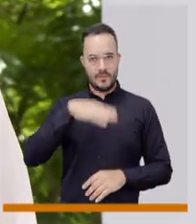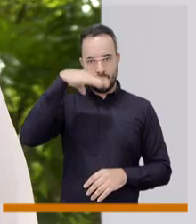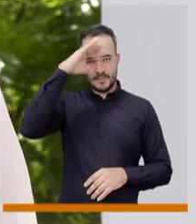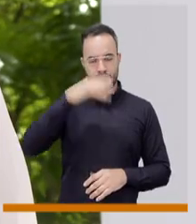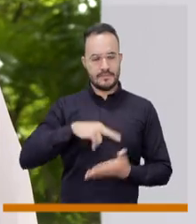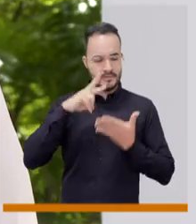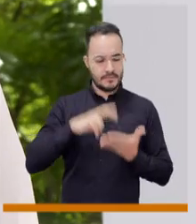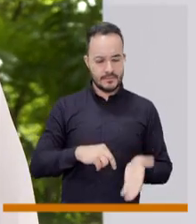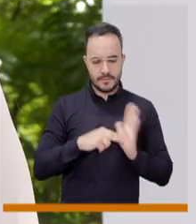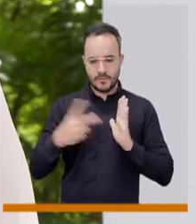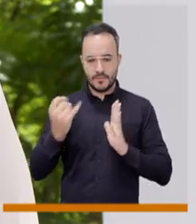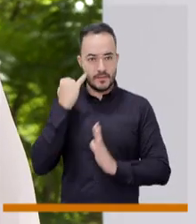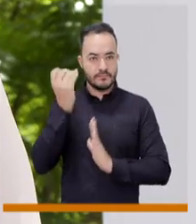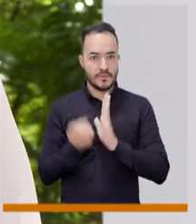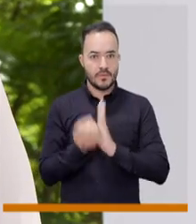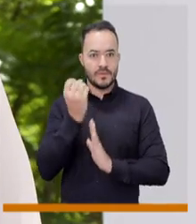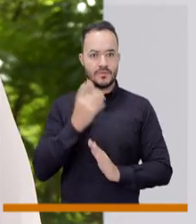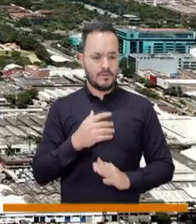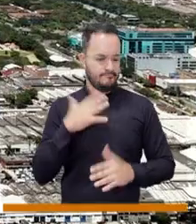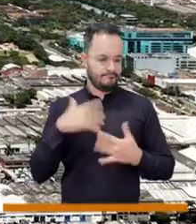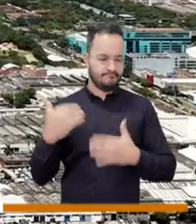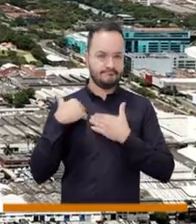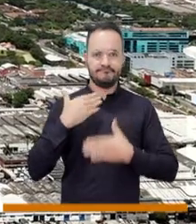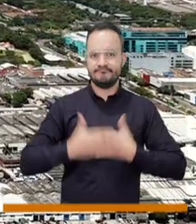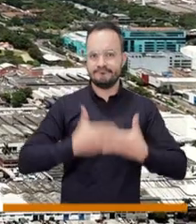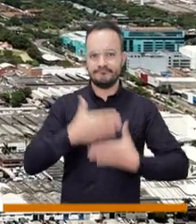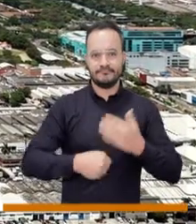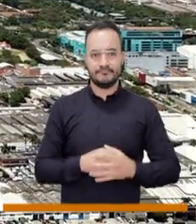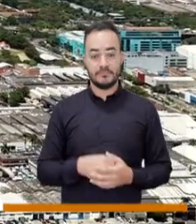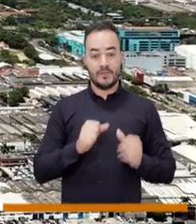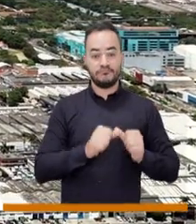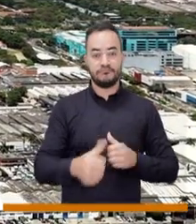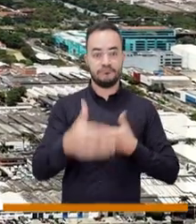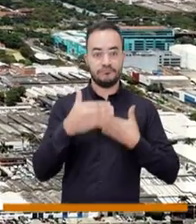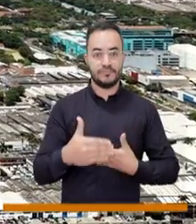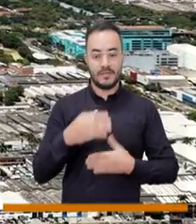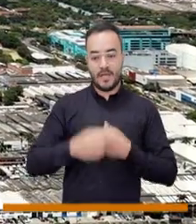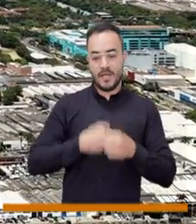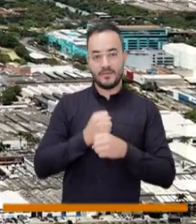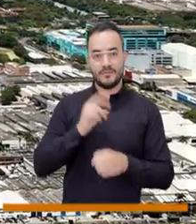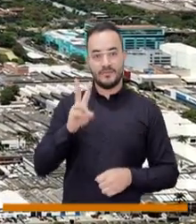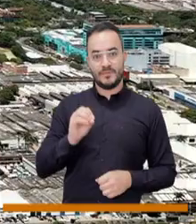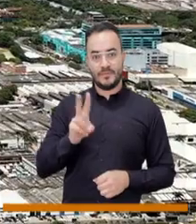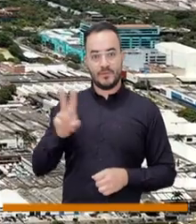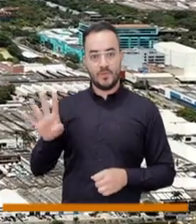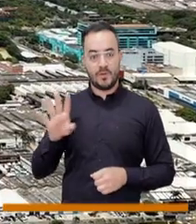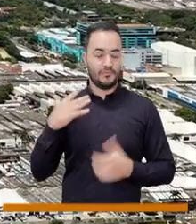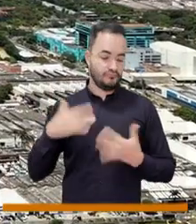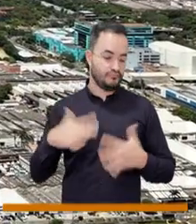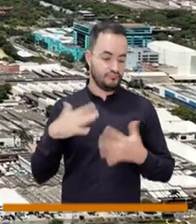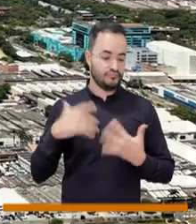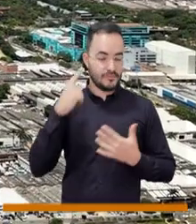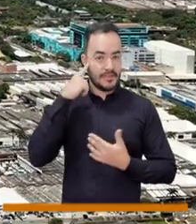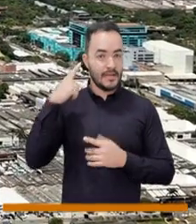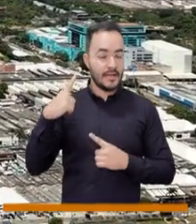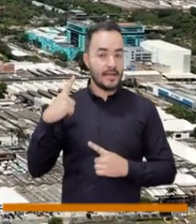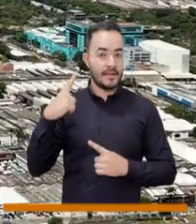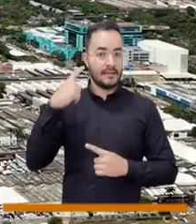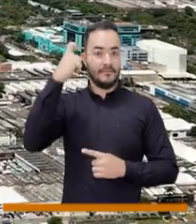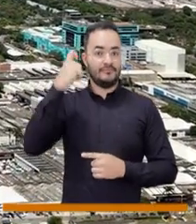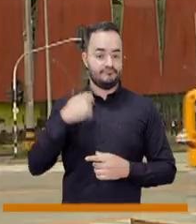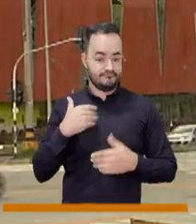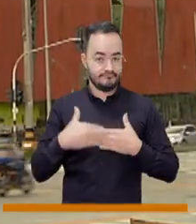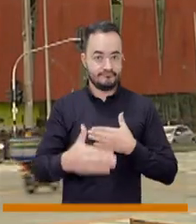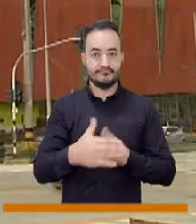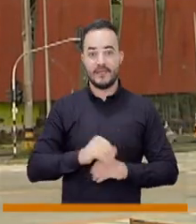tecnología e innovación. Yo creo que en este próximo periodo 2024 se vendrán esos grandes retos. Particularmente para mí